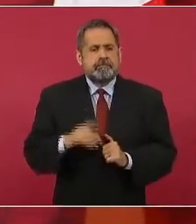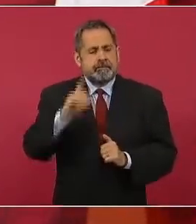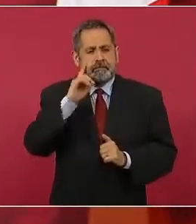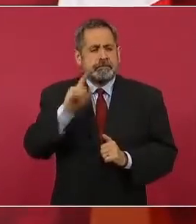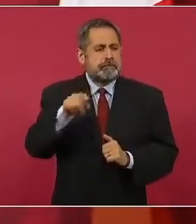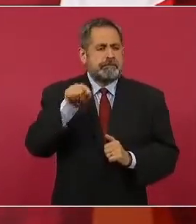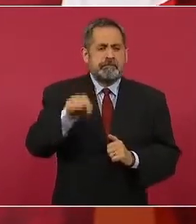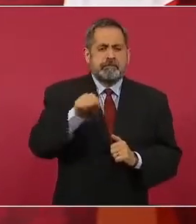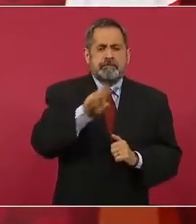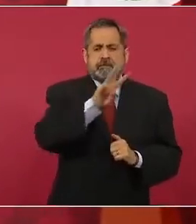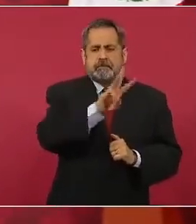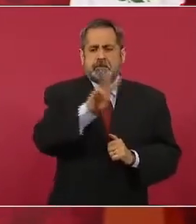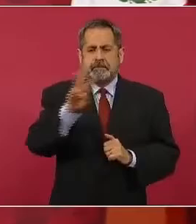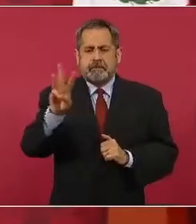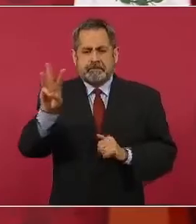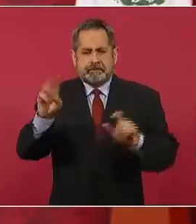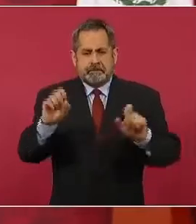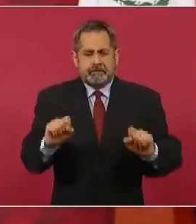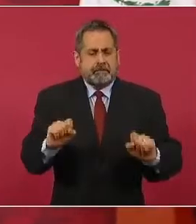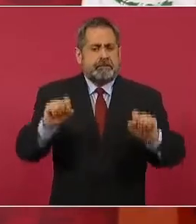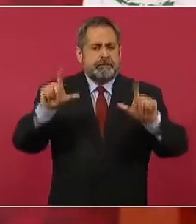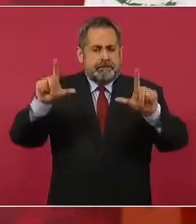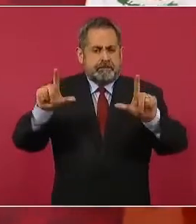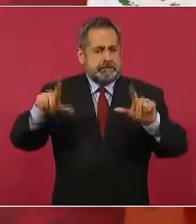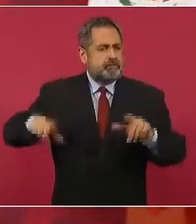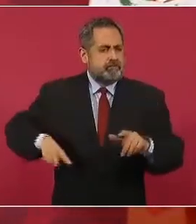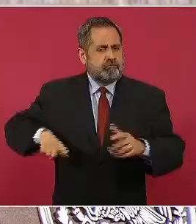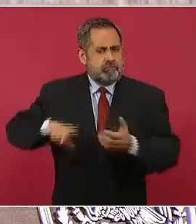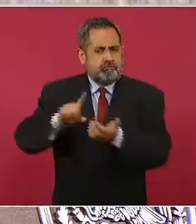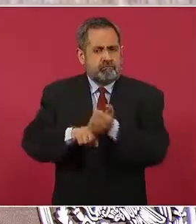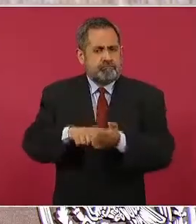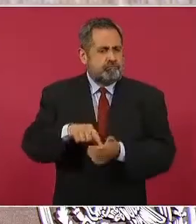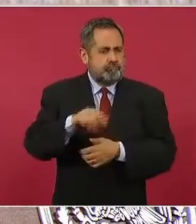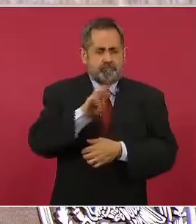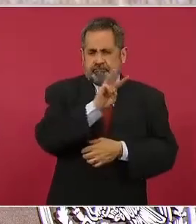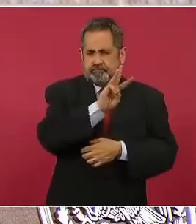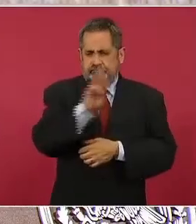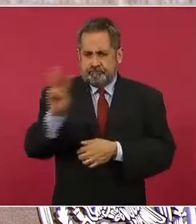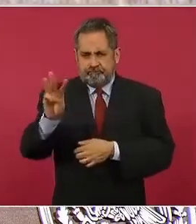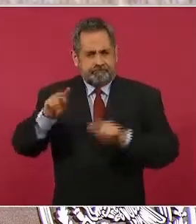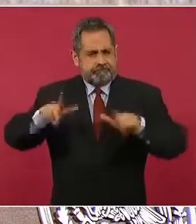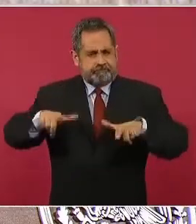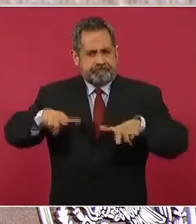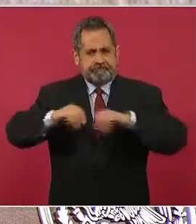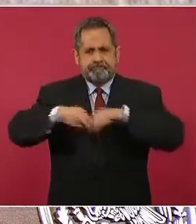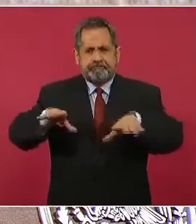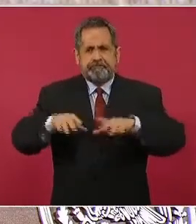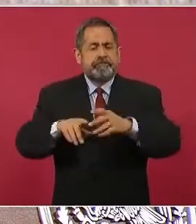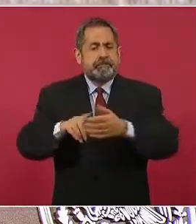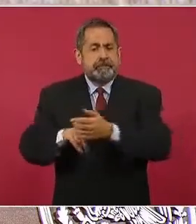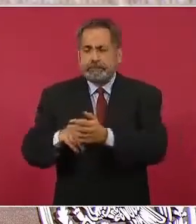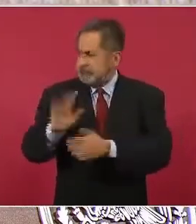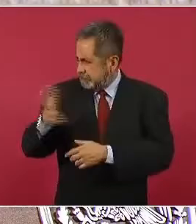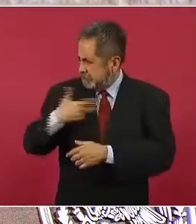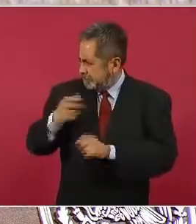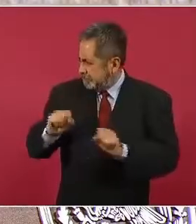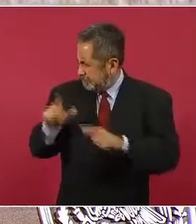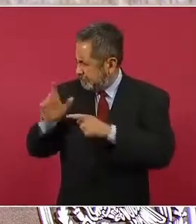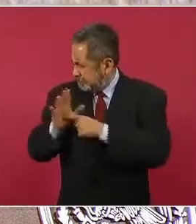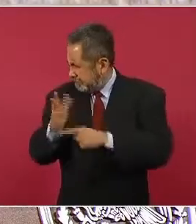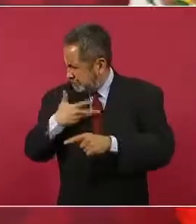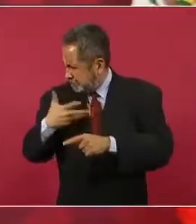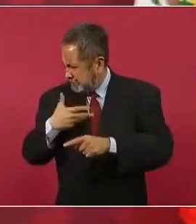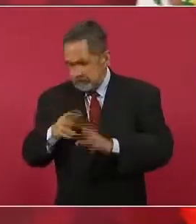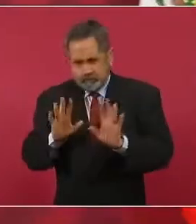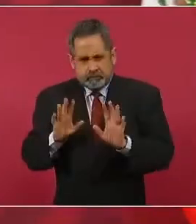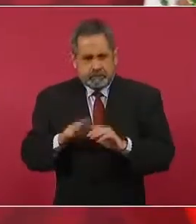de siempre, de lo que existía, y que cuenten